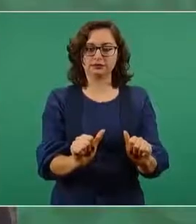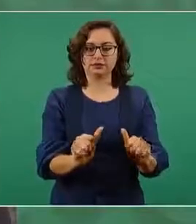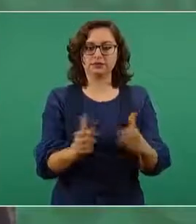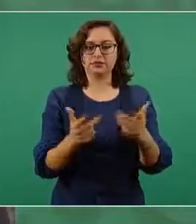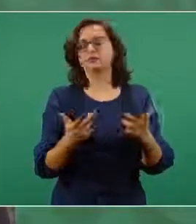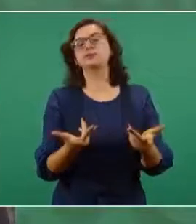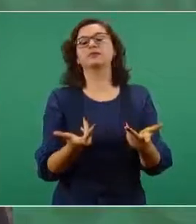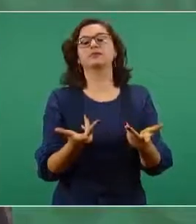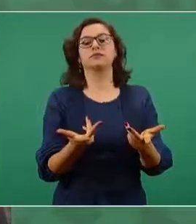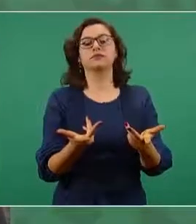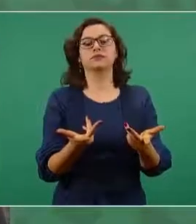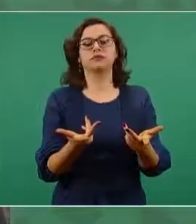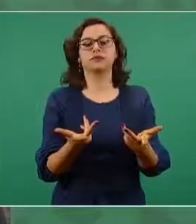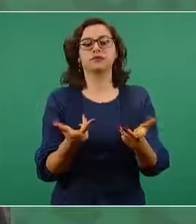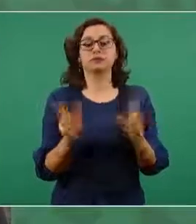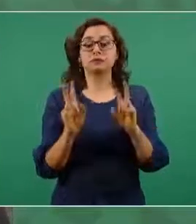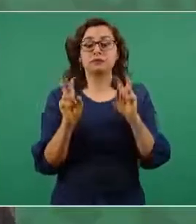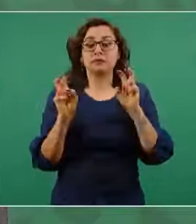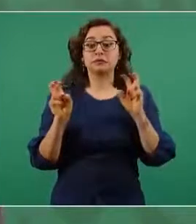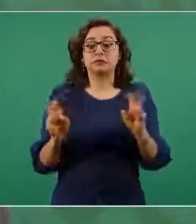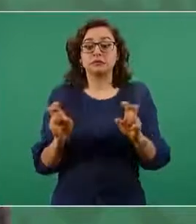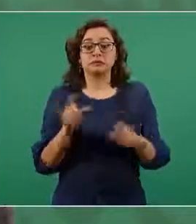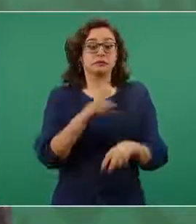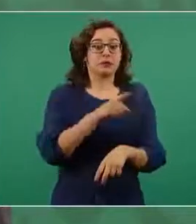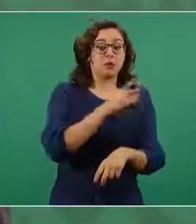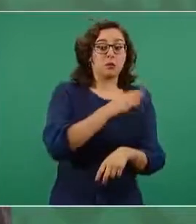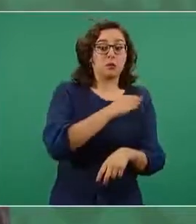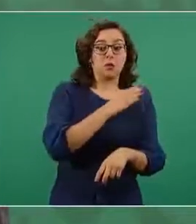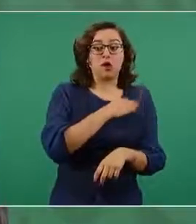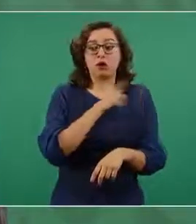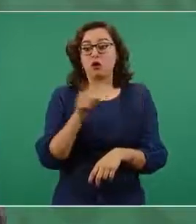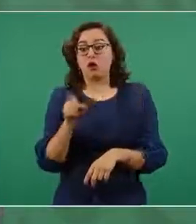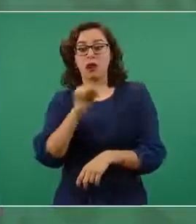una situación maniquea de buenos y malos.